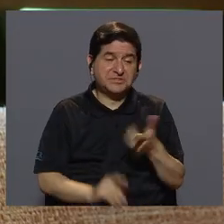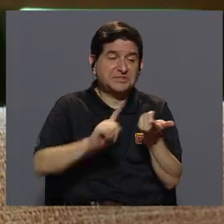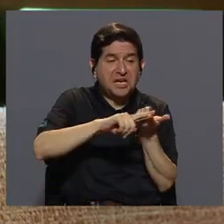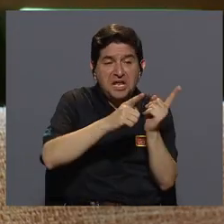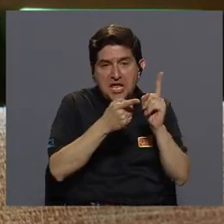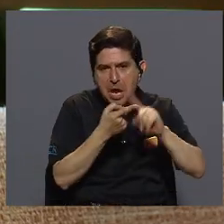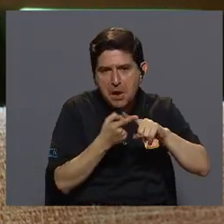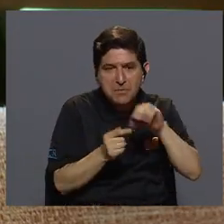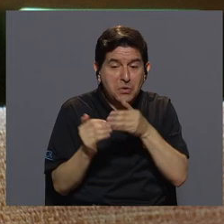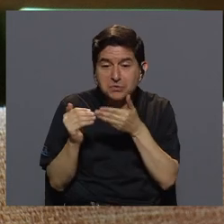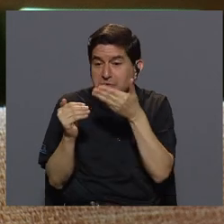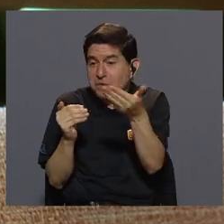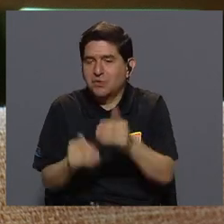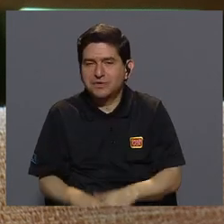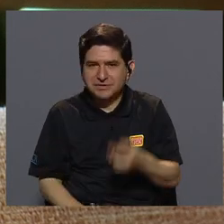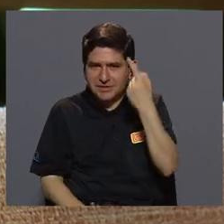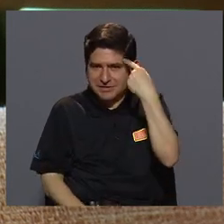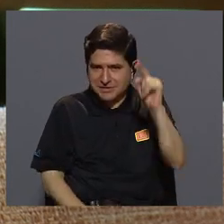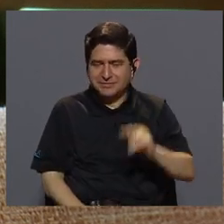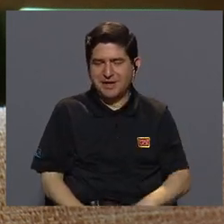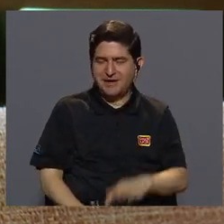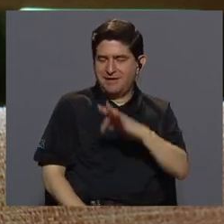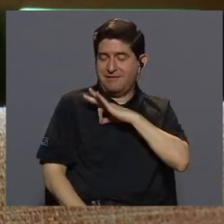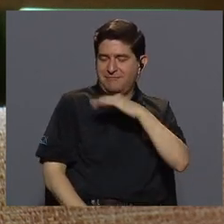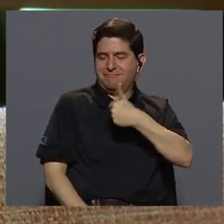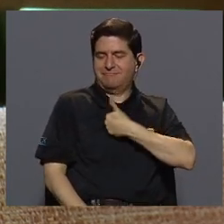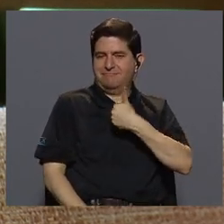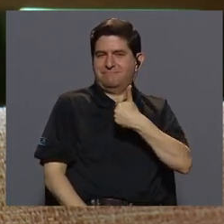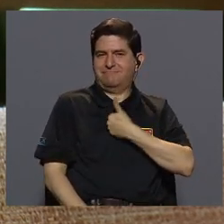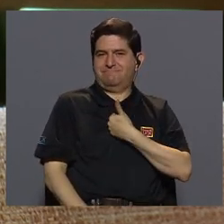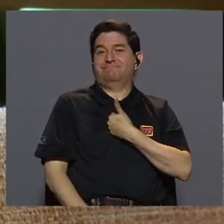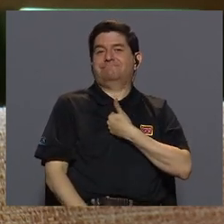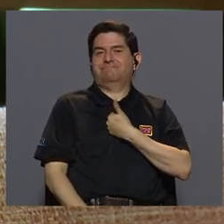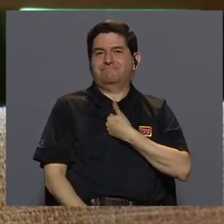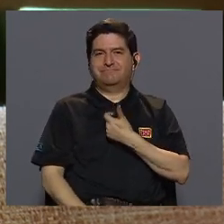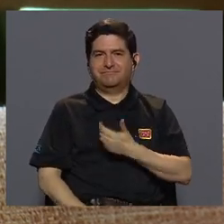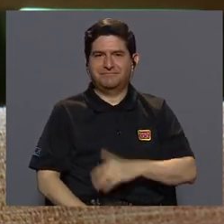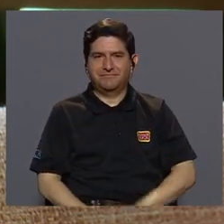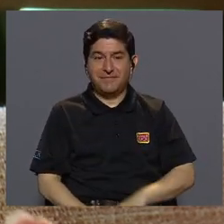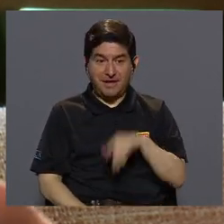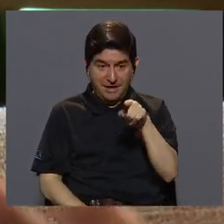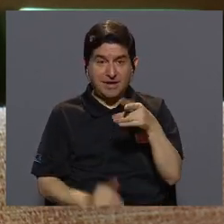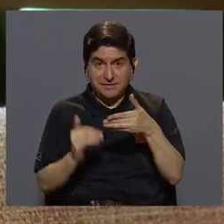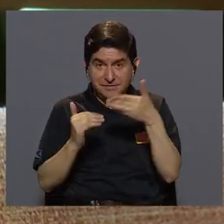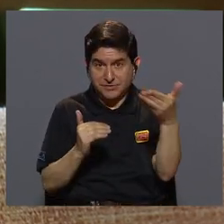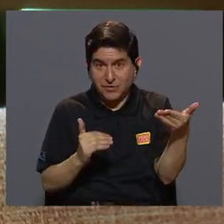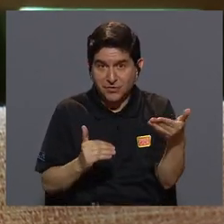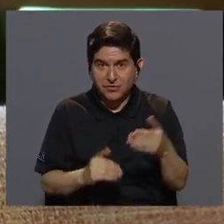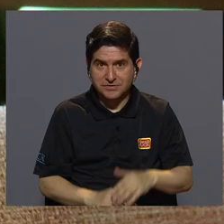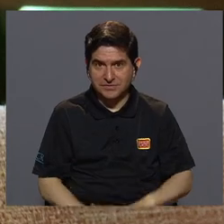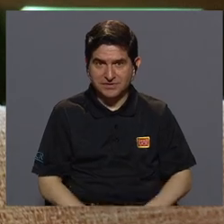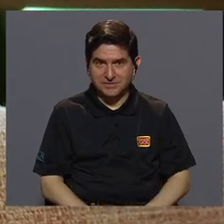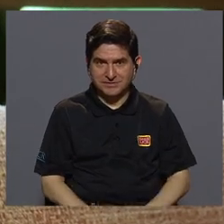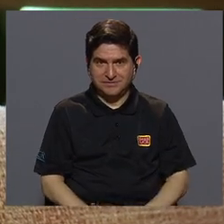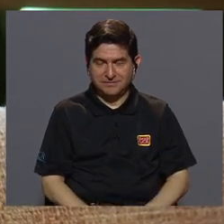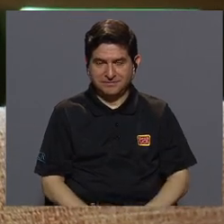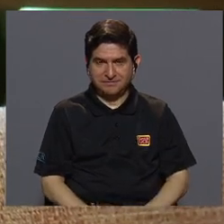de las amistades o de las cosas para jalar agua para su molino. Uh-huh. Y esas son cosas